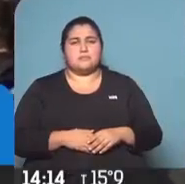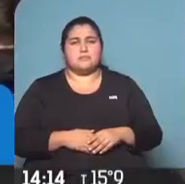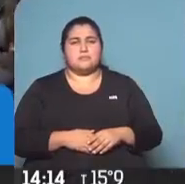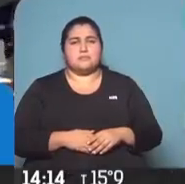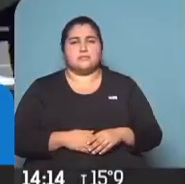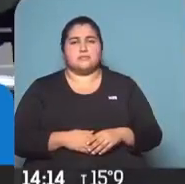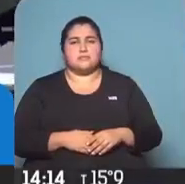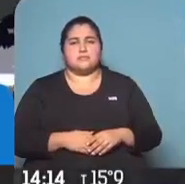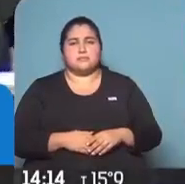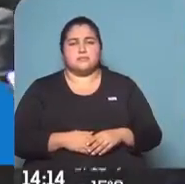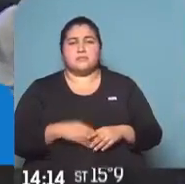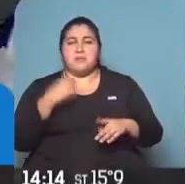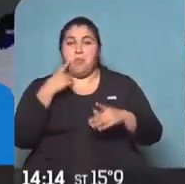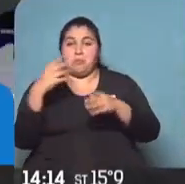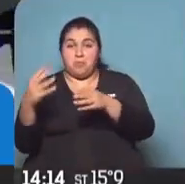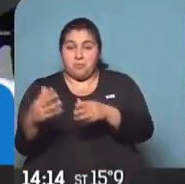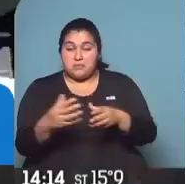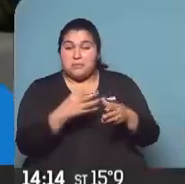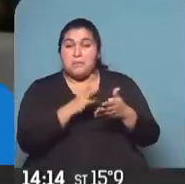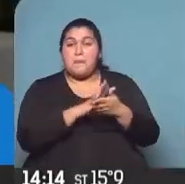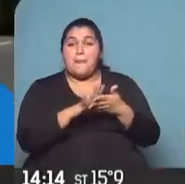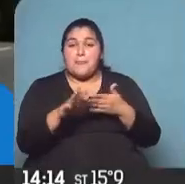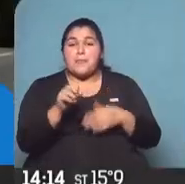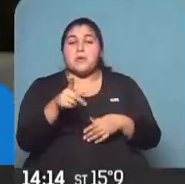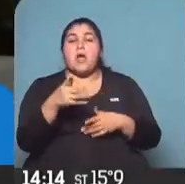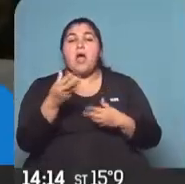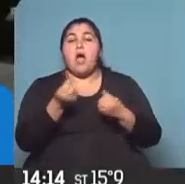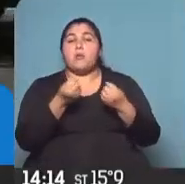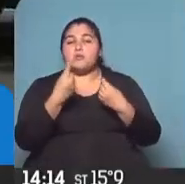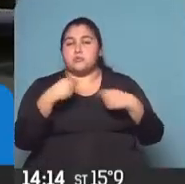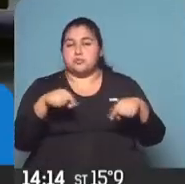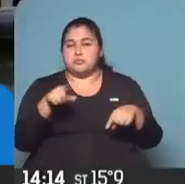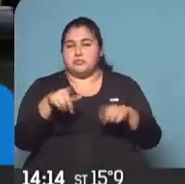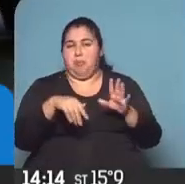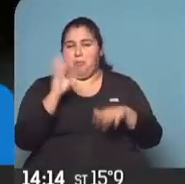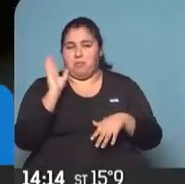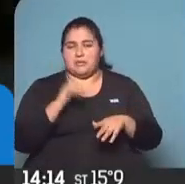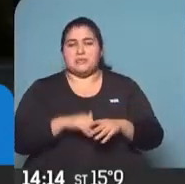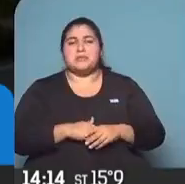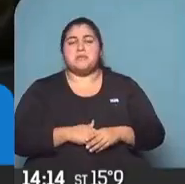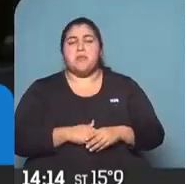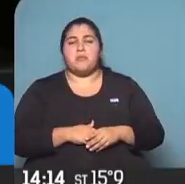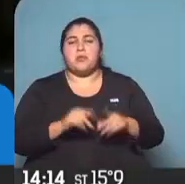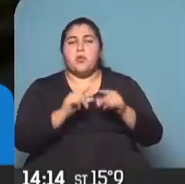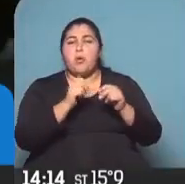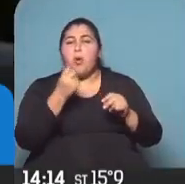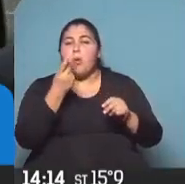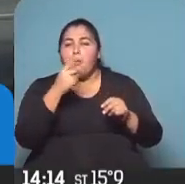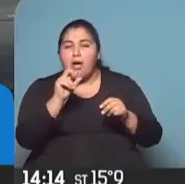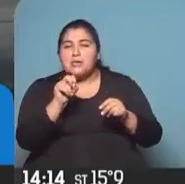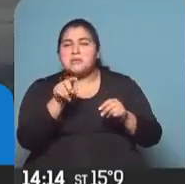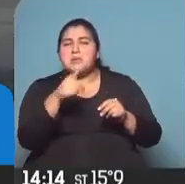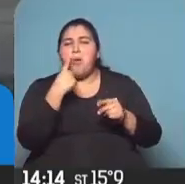y aproximan al palco oficial bebé no puede fueron